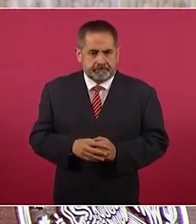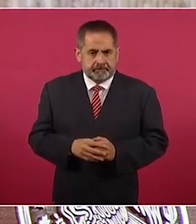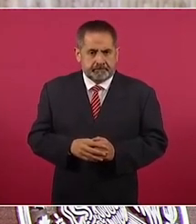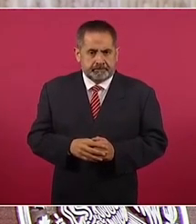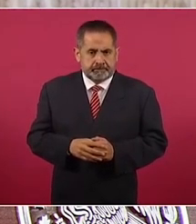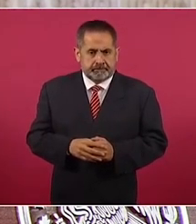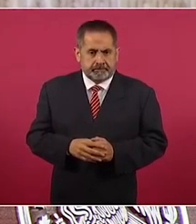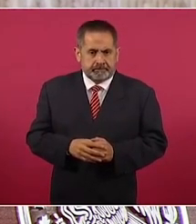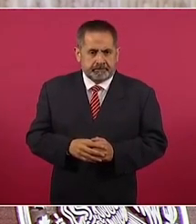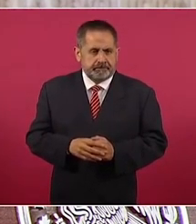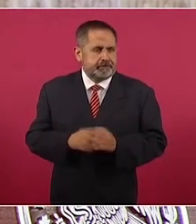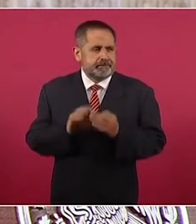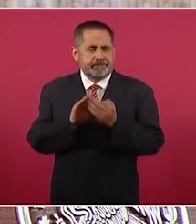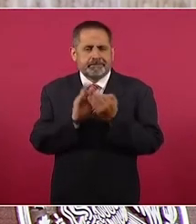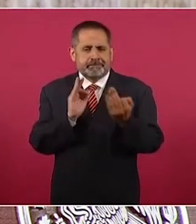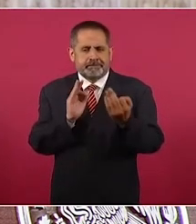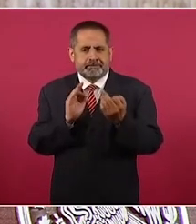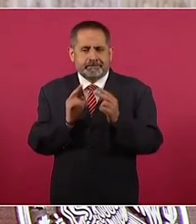nuestra vecindad